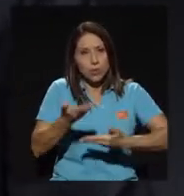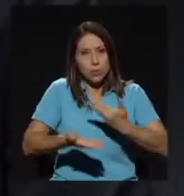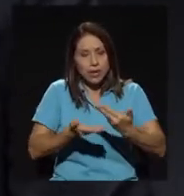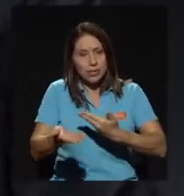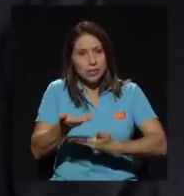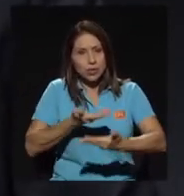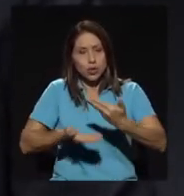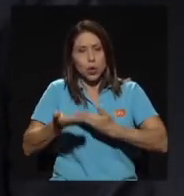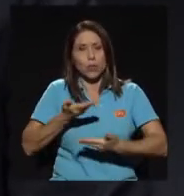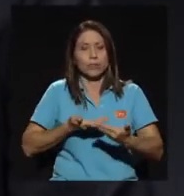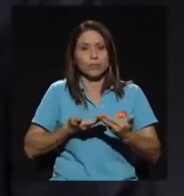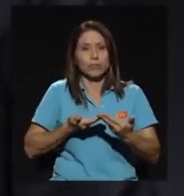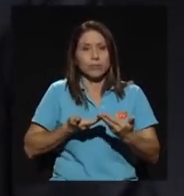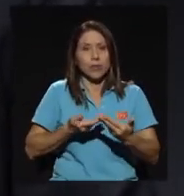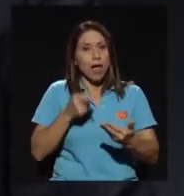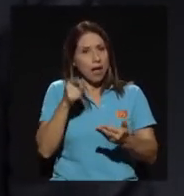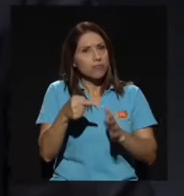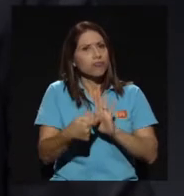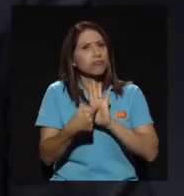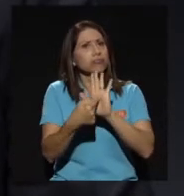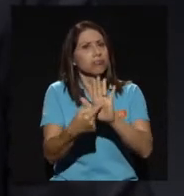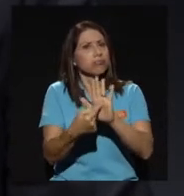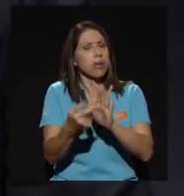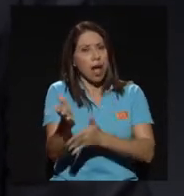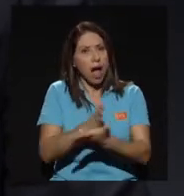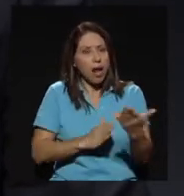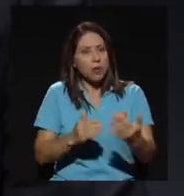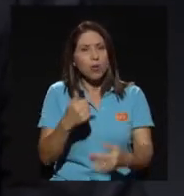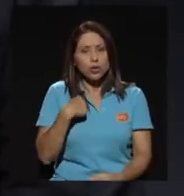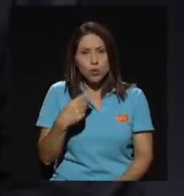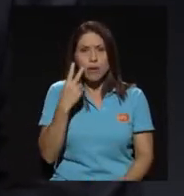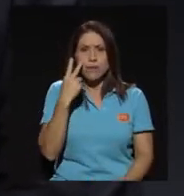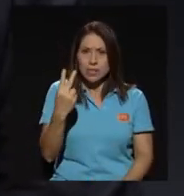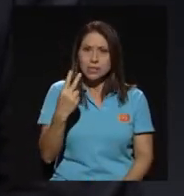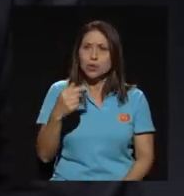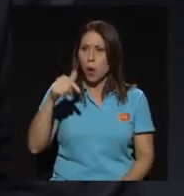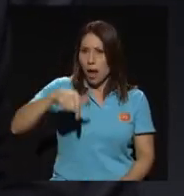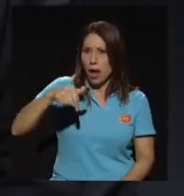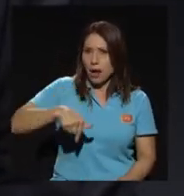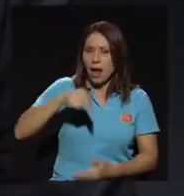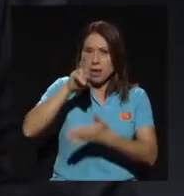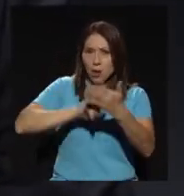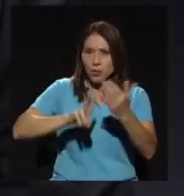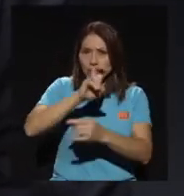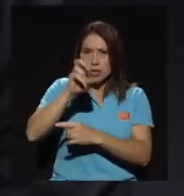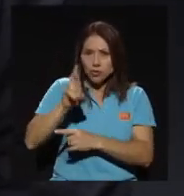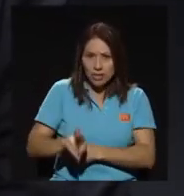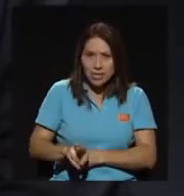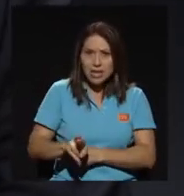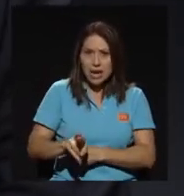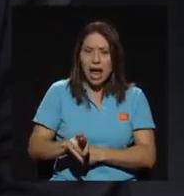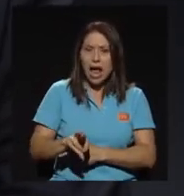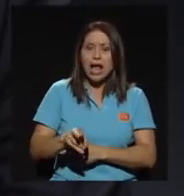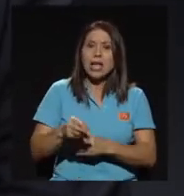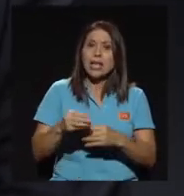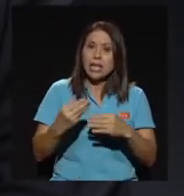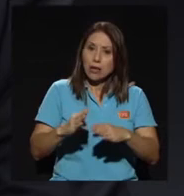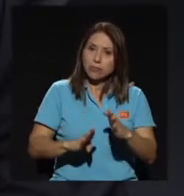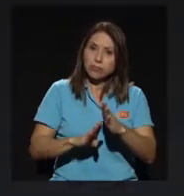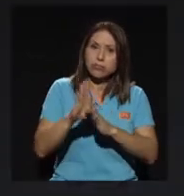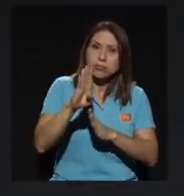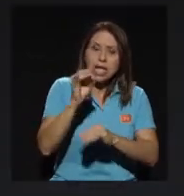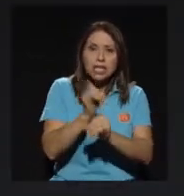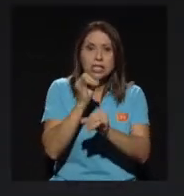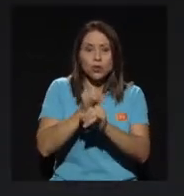parece a mí algo que yo he visto crecer aquí en la universidad de costa rica que es el instituto cultural con función que se